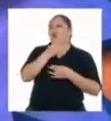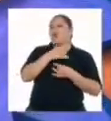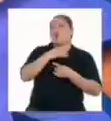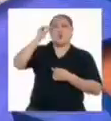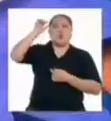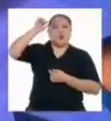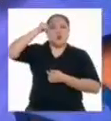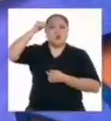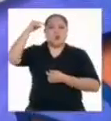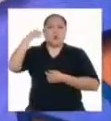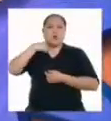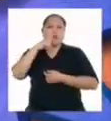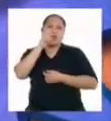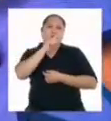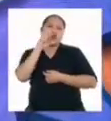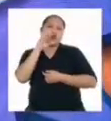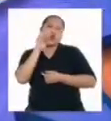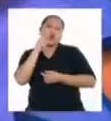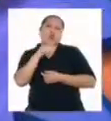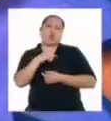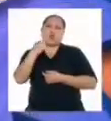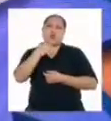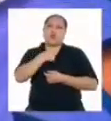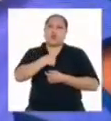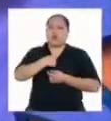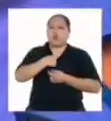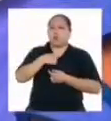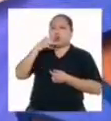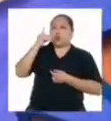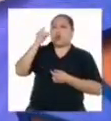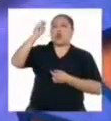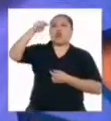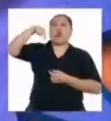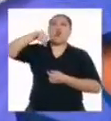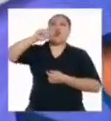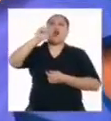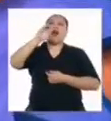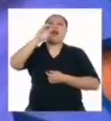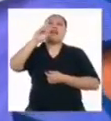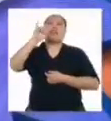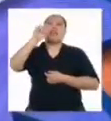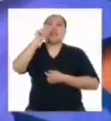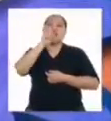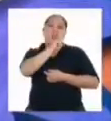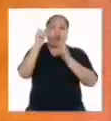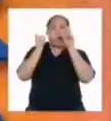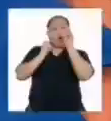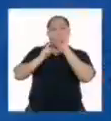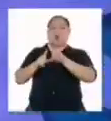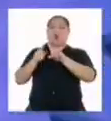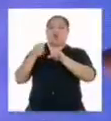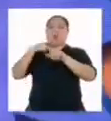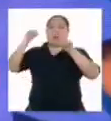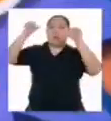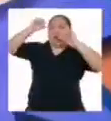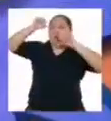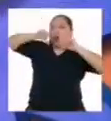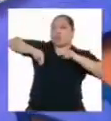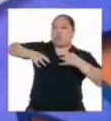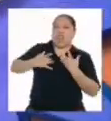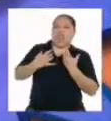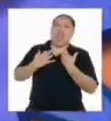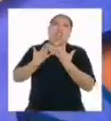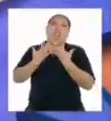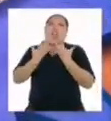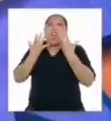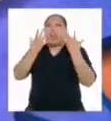Interesante, pero recuerda que no soy Rodrigo, soy Don Acertijo, villano de villanos, el terror del incierto. Y